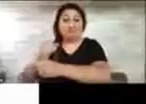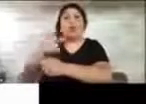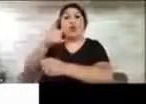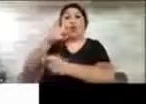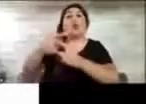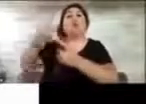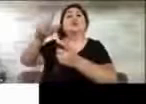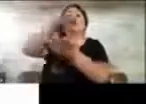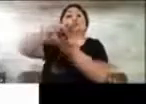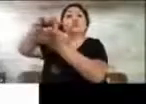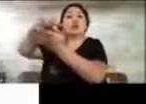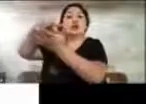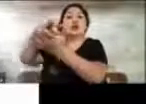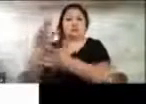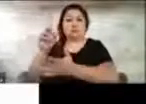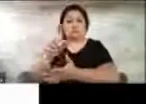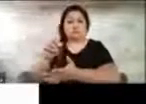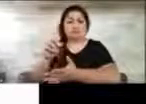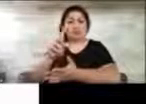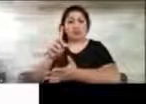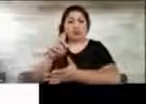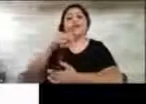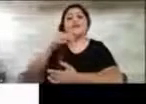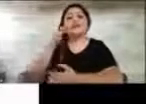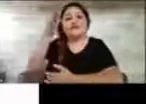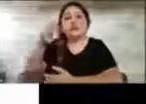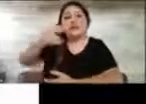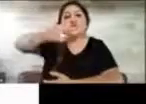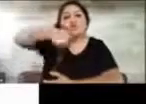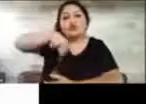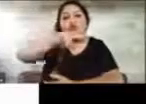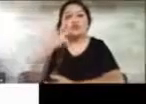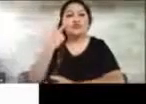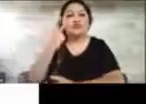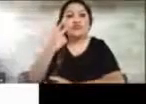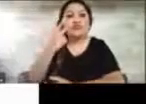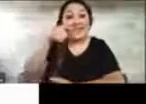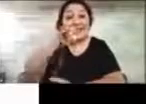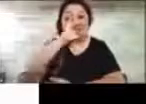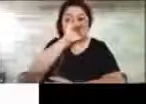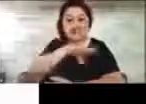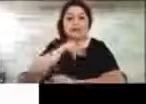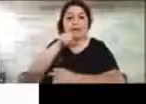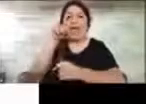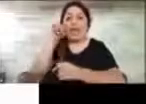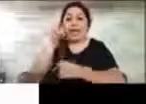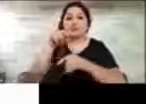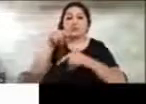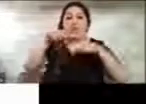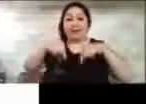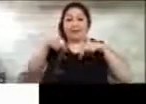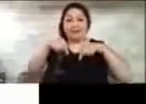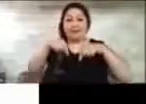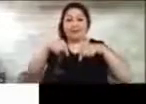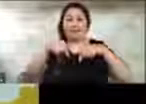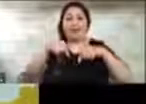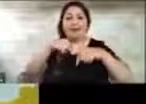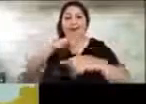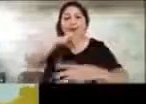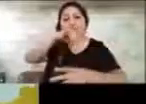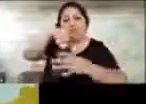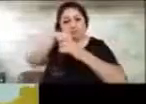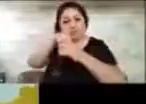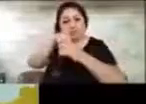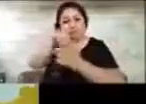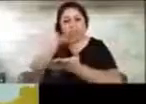que sean parte de la cotidianidad, de la identidad de Chile como un país inclusivo, y hablar, como les decía